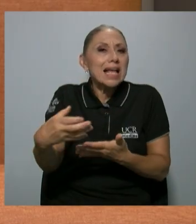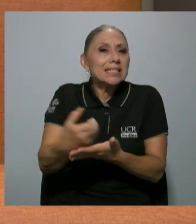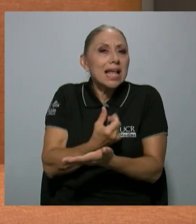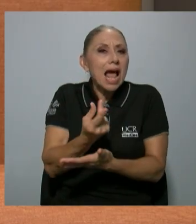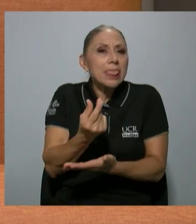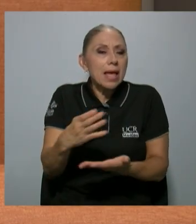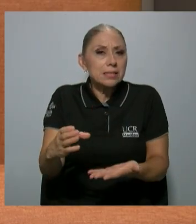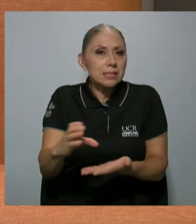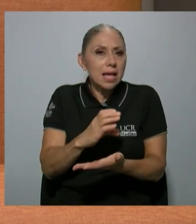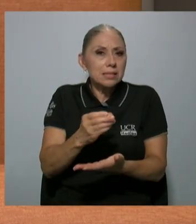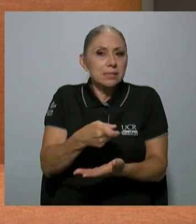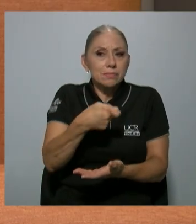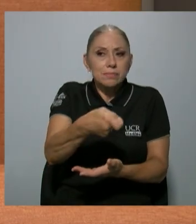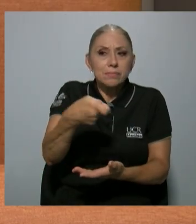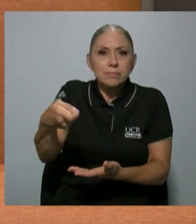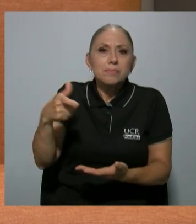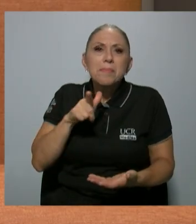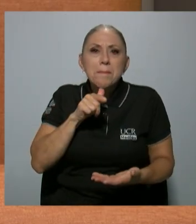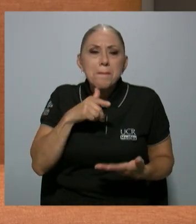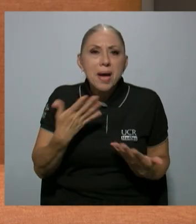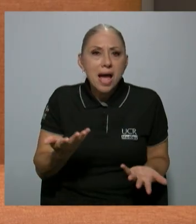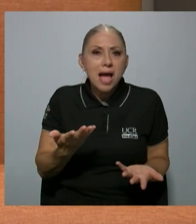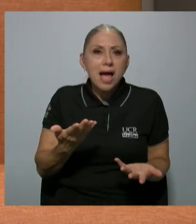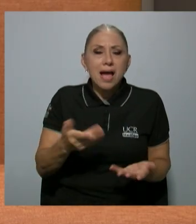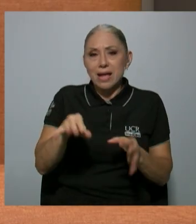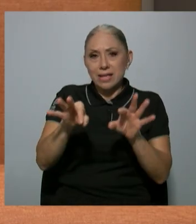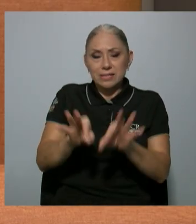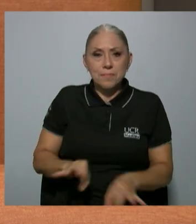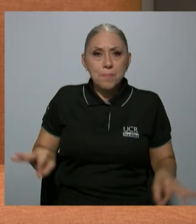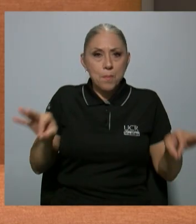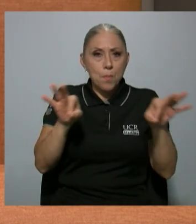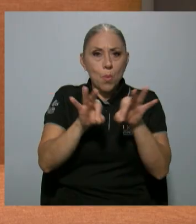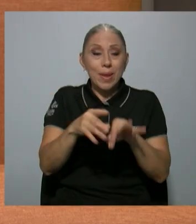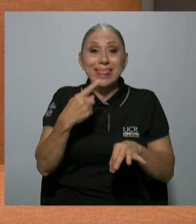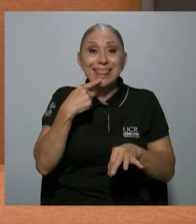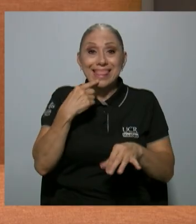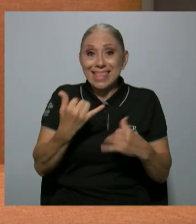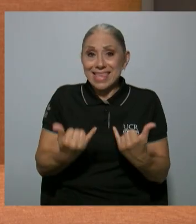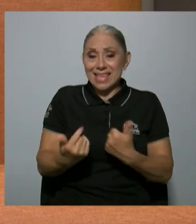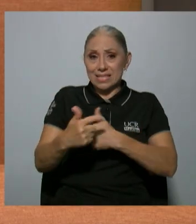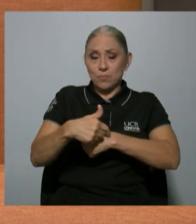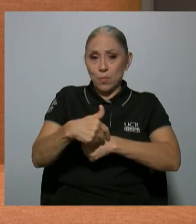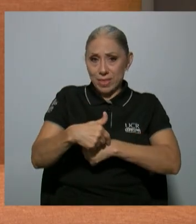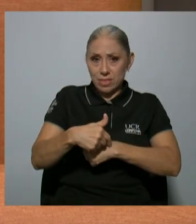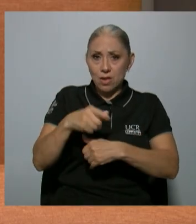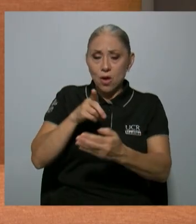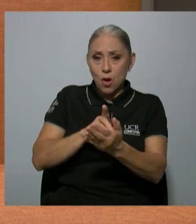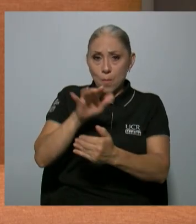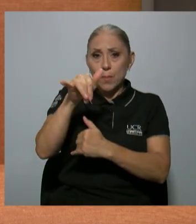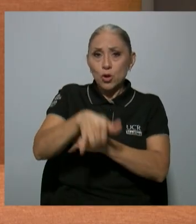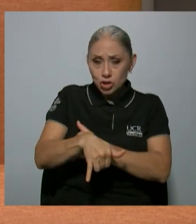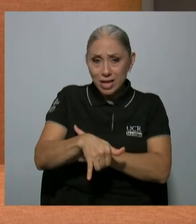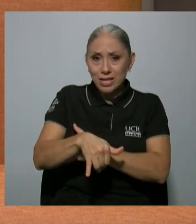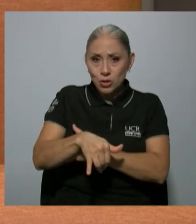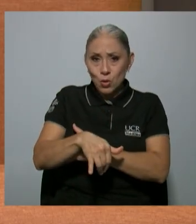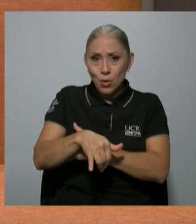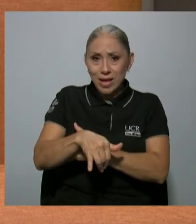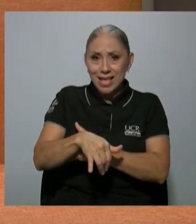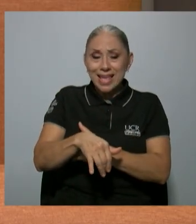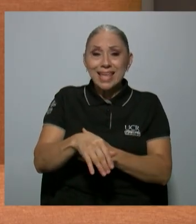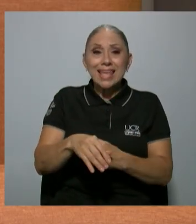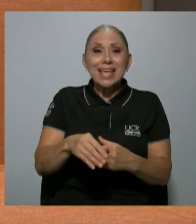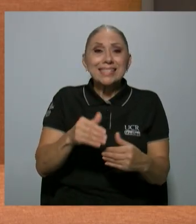ganancias. Y yo creo que aquí es donde es importante resaltar que en este momento el proyecto que está cerca